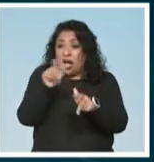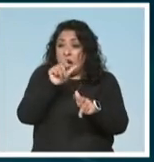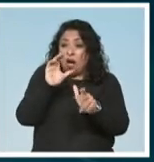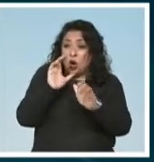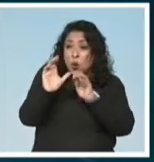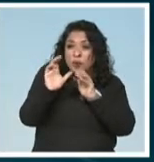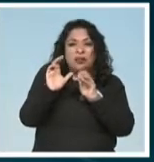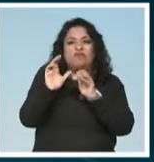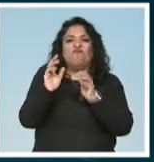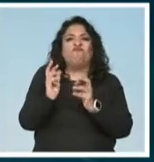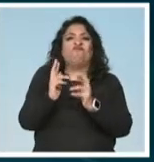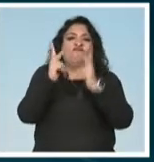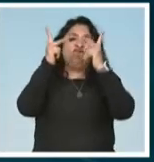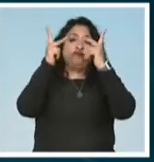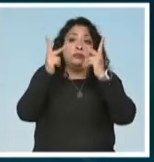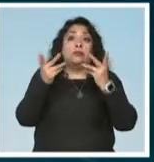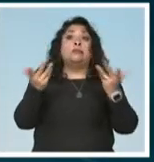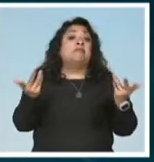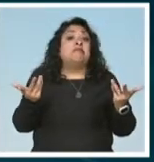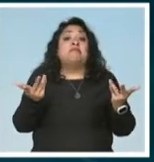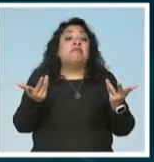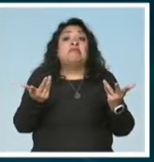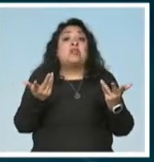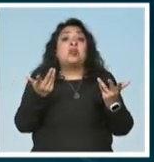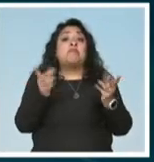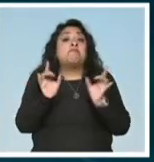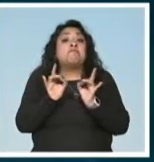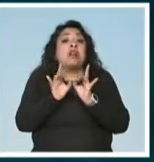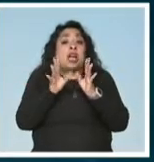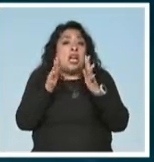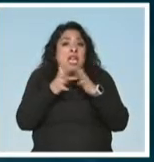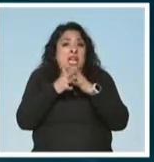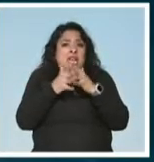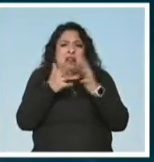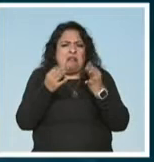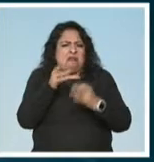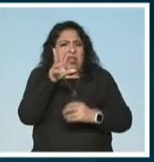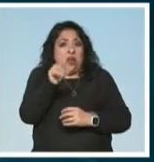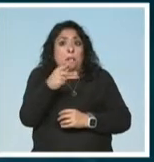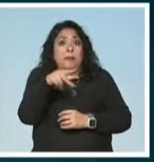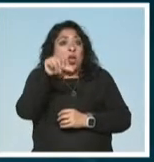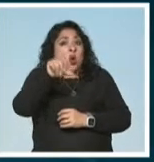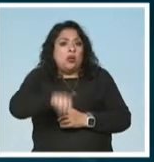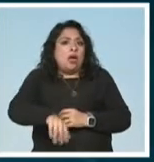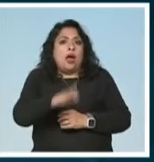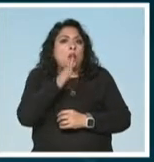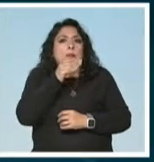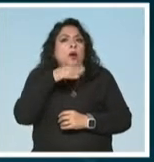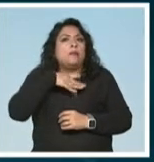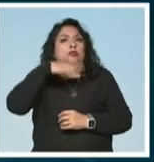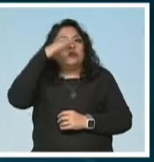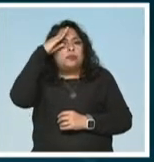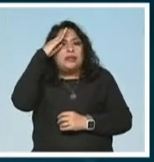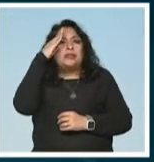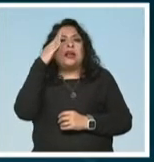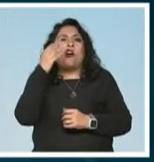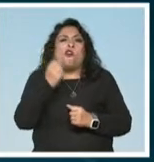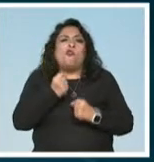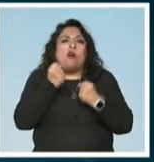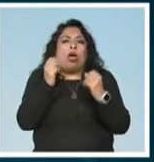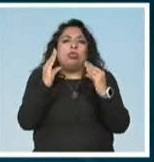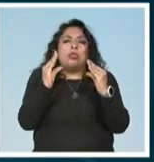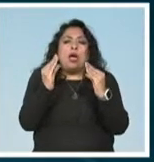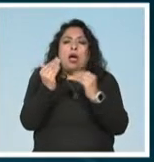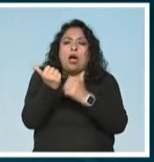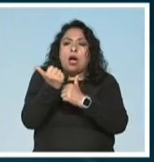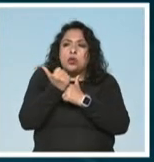comunicación, está fracturado. Ni siquiera sucedió durante la Guerra Fría, pero hoy ya no es posible pensar en el soft power como un